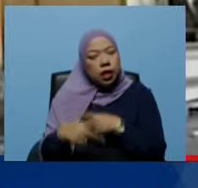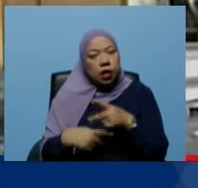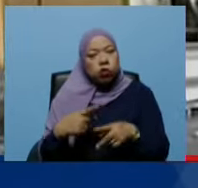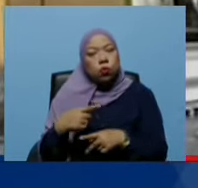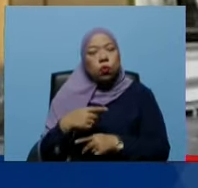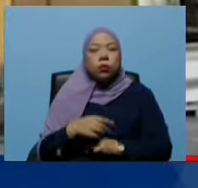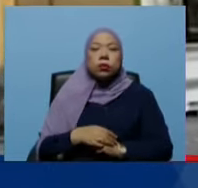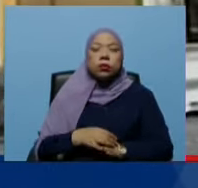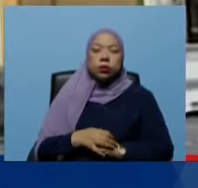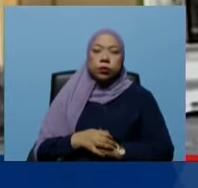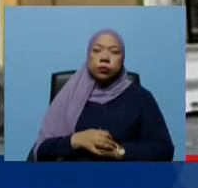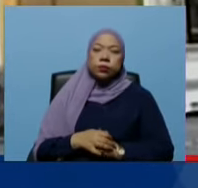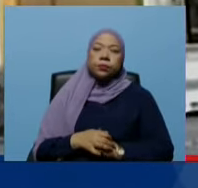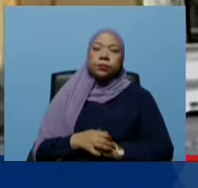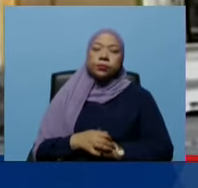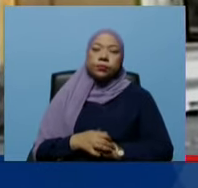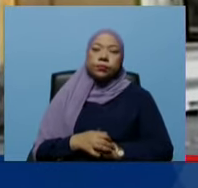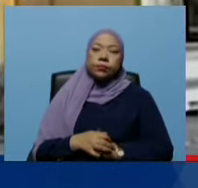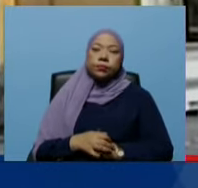De aquí nace